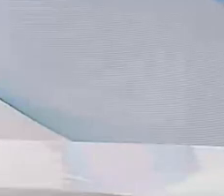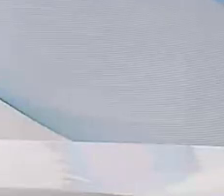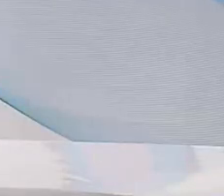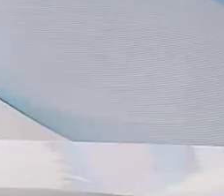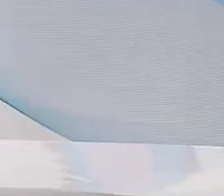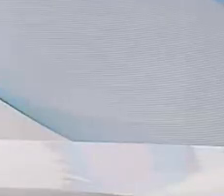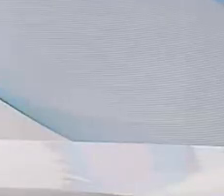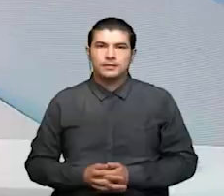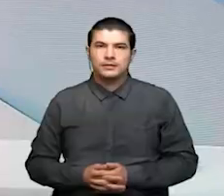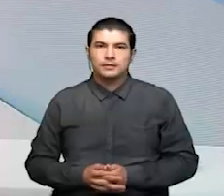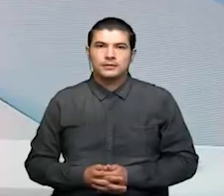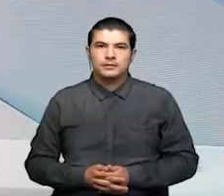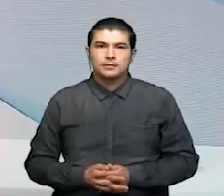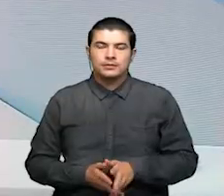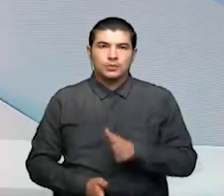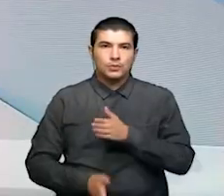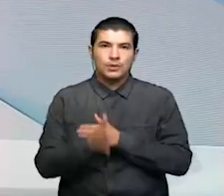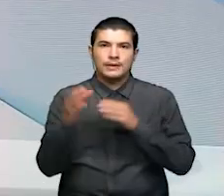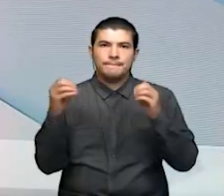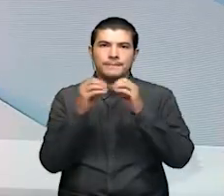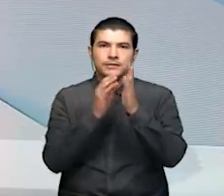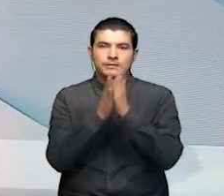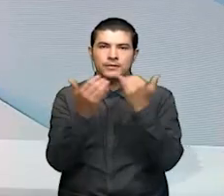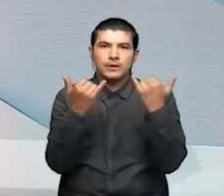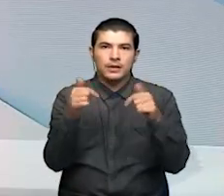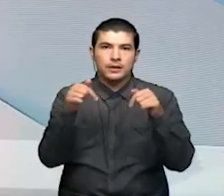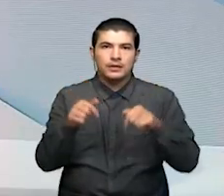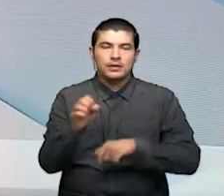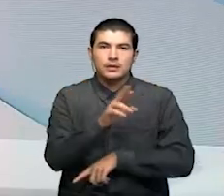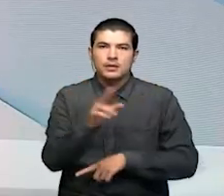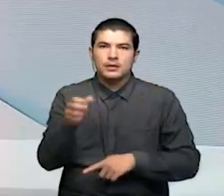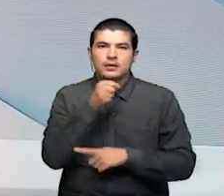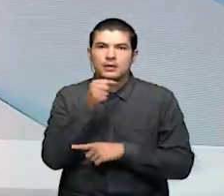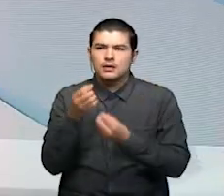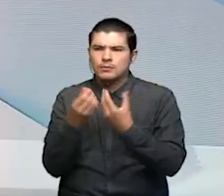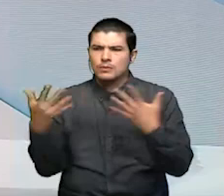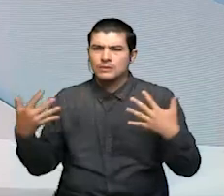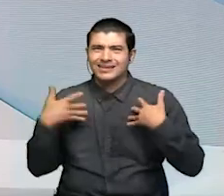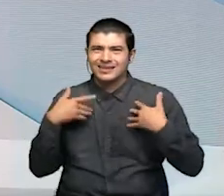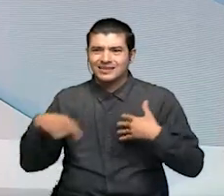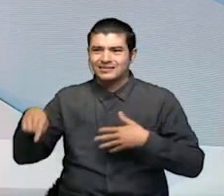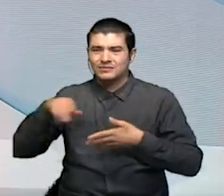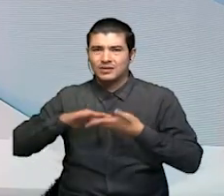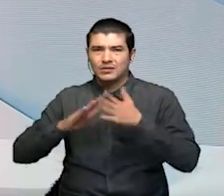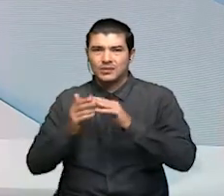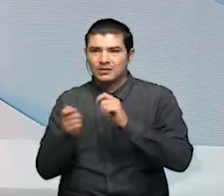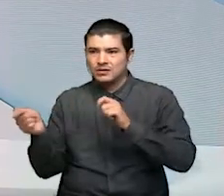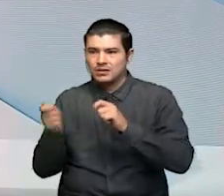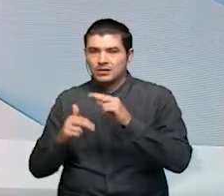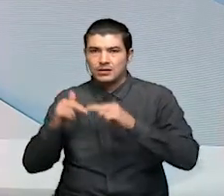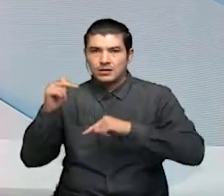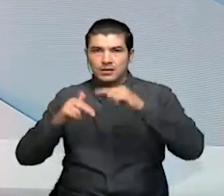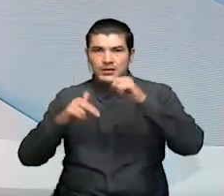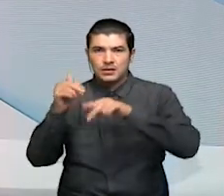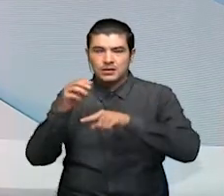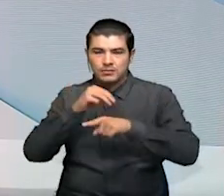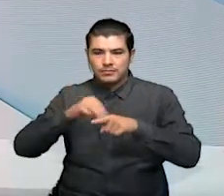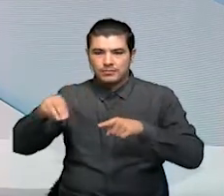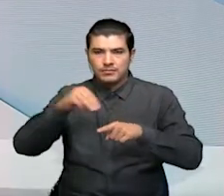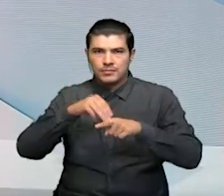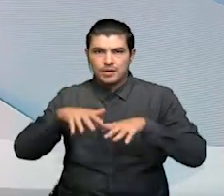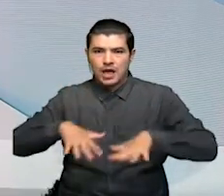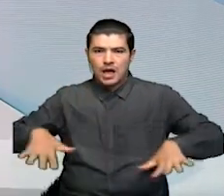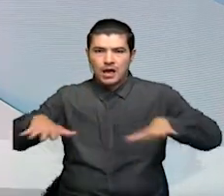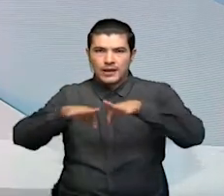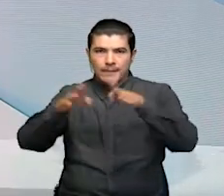continuamos con más información en oriente noticias y muchas son las quejas de la comunidad aledaña al sector de las obras del intercambiador del mesón de los